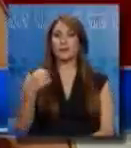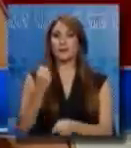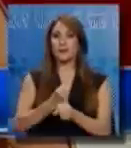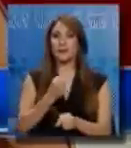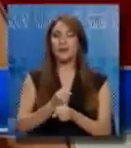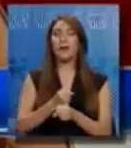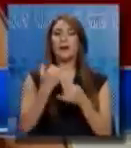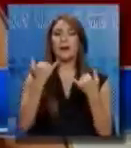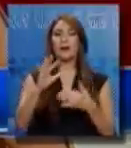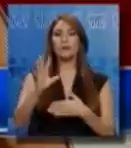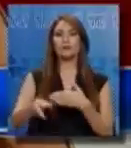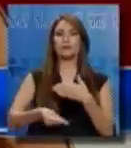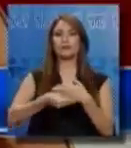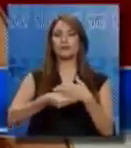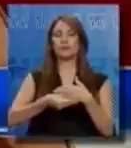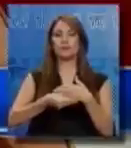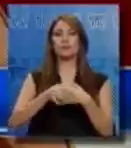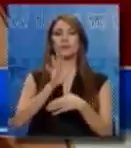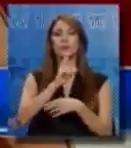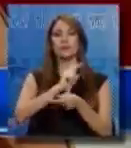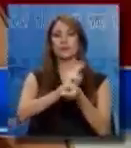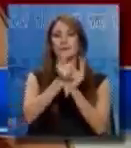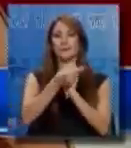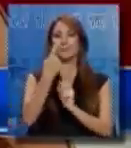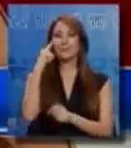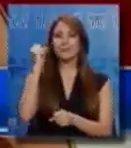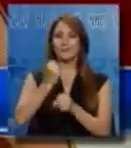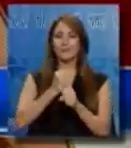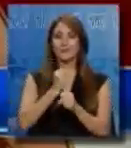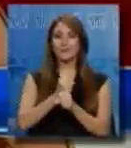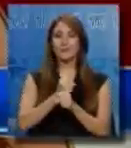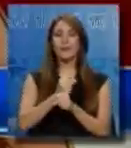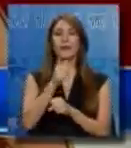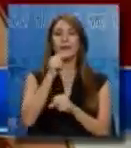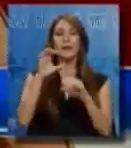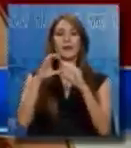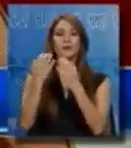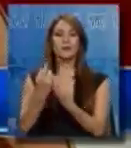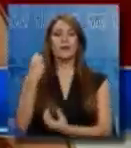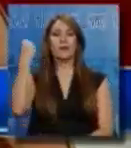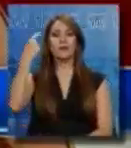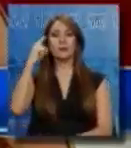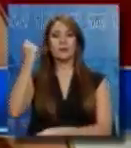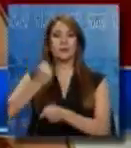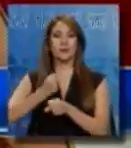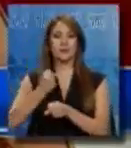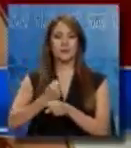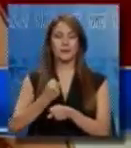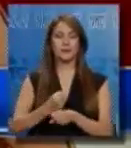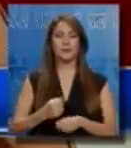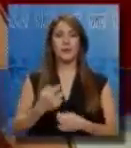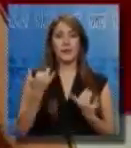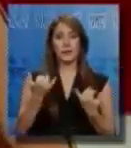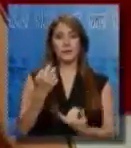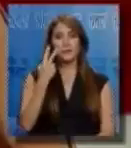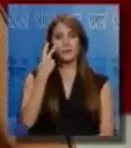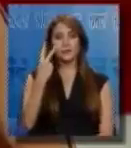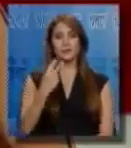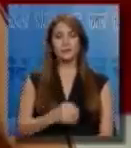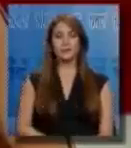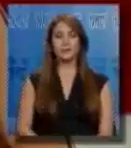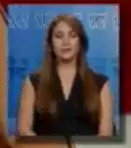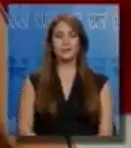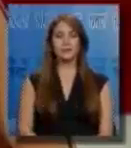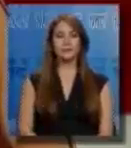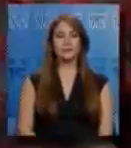de las incorporaciones planteadas a las reformas laborales por la Comisión de Derechos de los Trabajadores. Veamos.